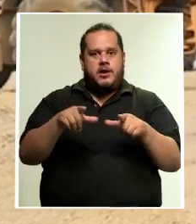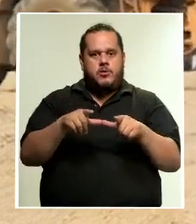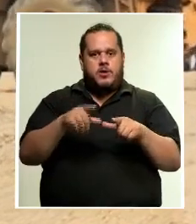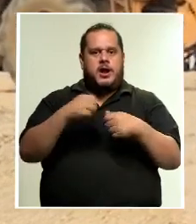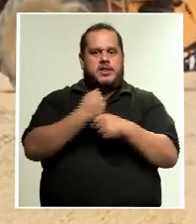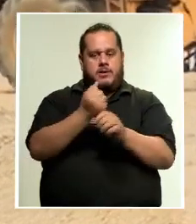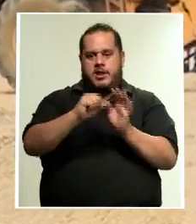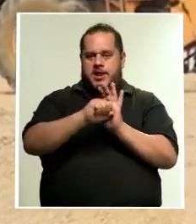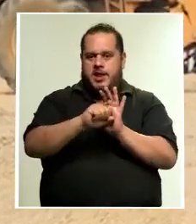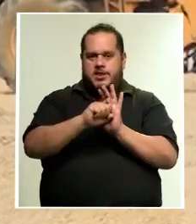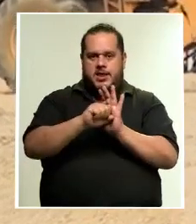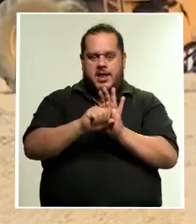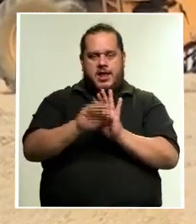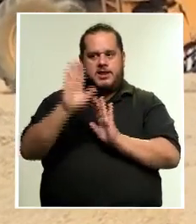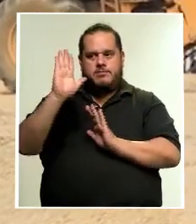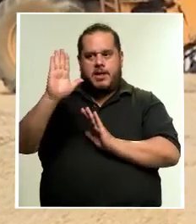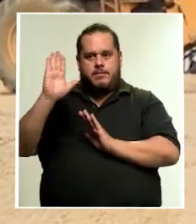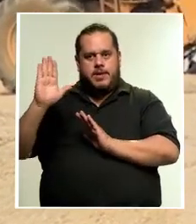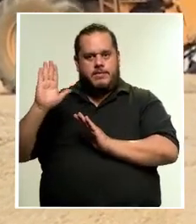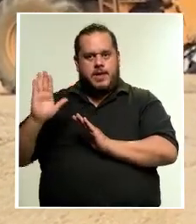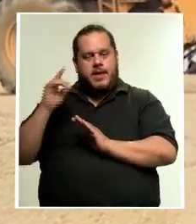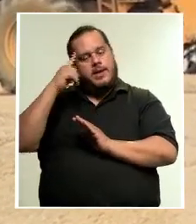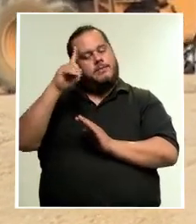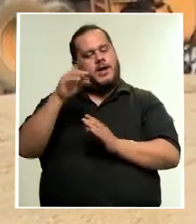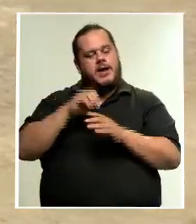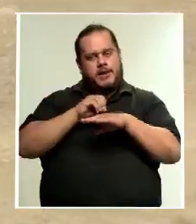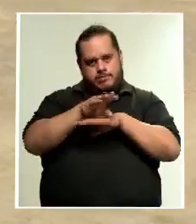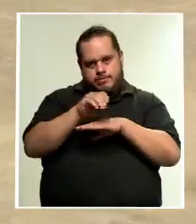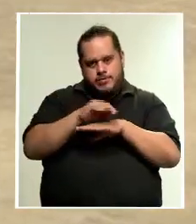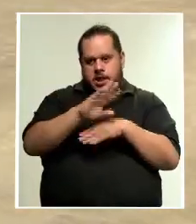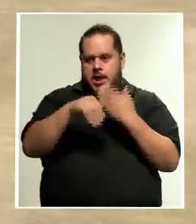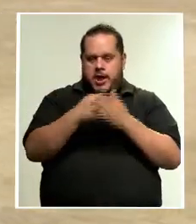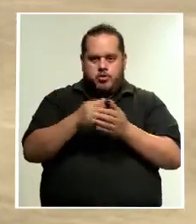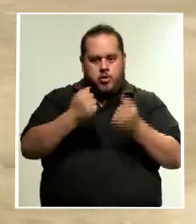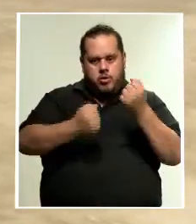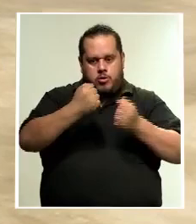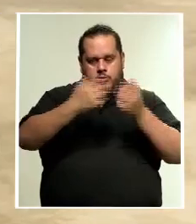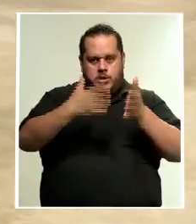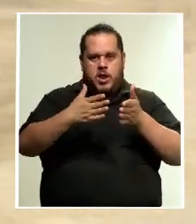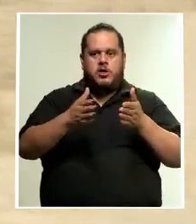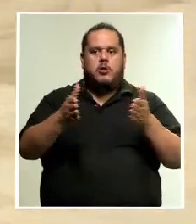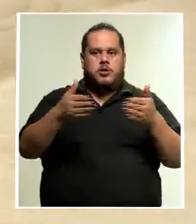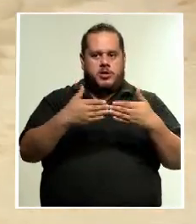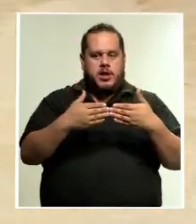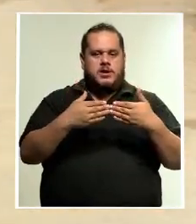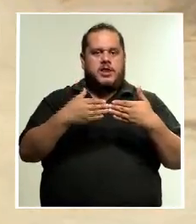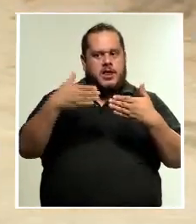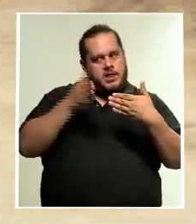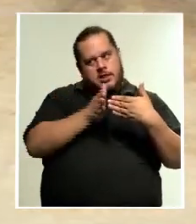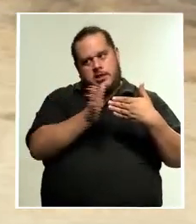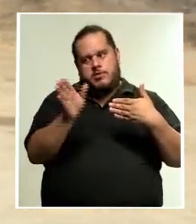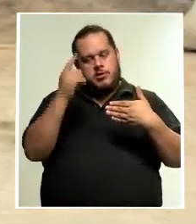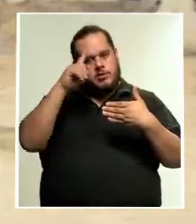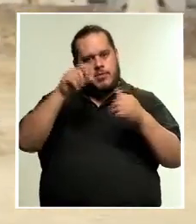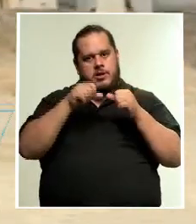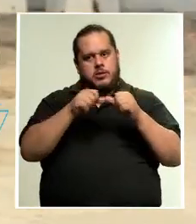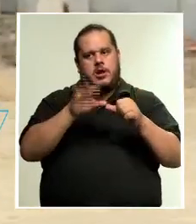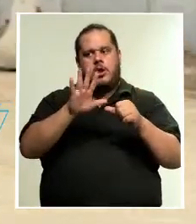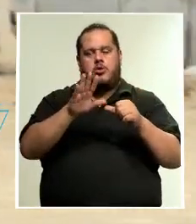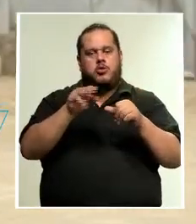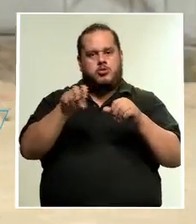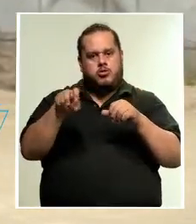la señalización necesaria para orientar a los conductores sobre los cierres y desvíos que pueden realizar para continuar con su